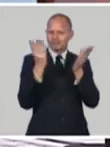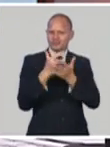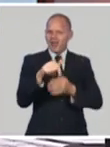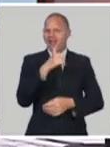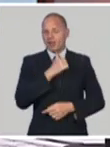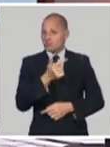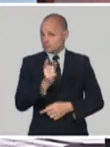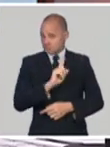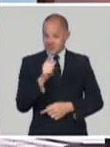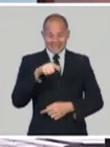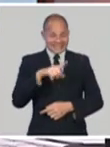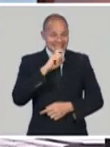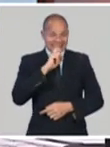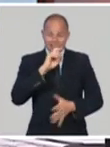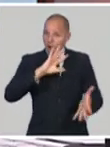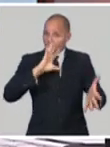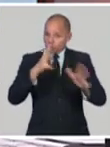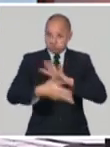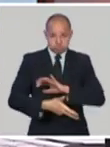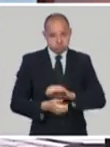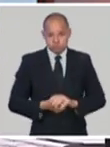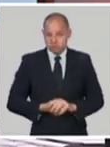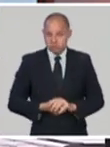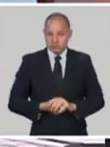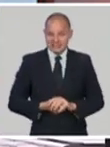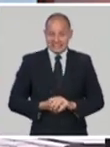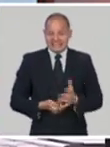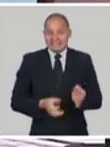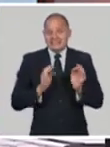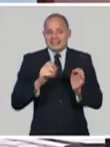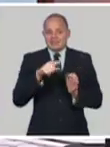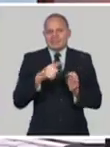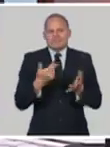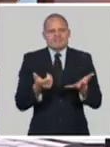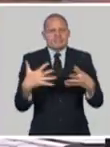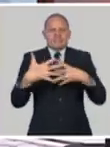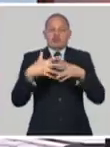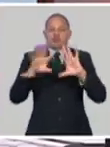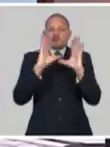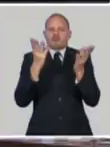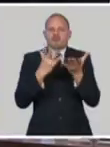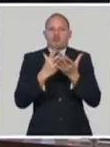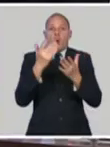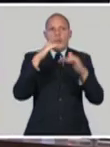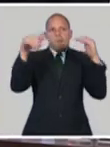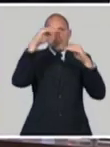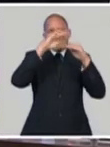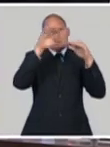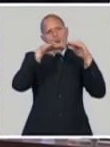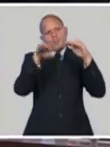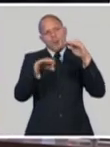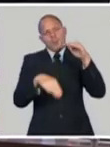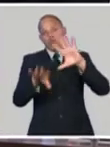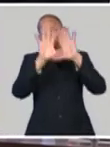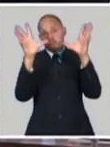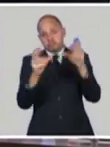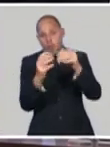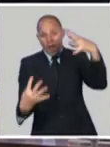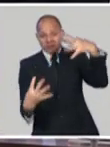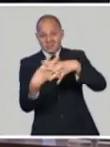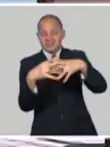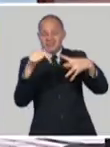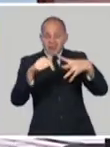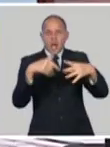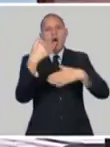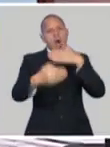sociedad. No creo que no haya persona que de alguna manera no tenga que ver con ella la tarea de ordenamiento.